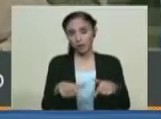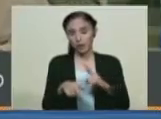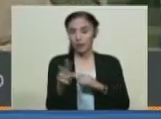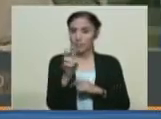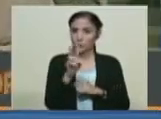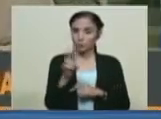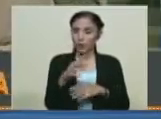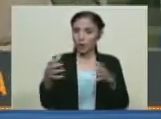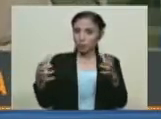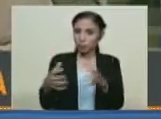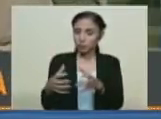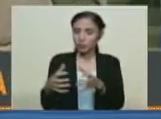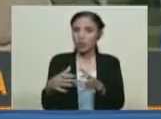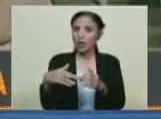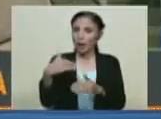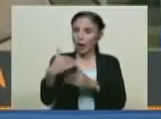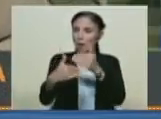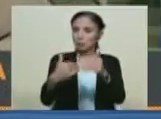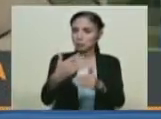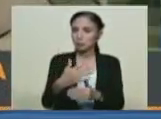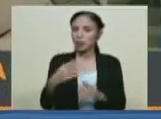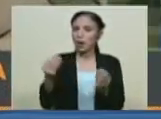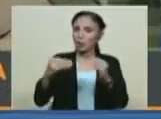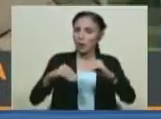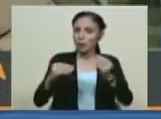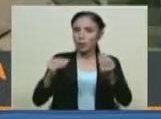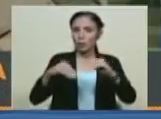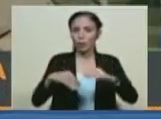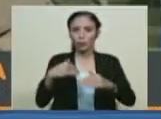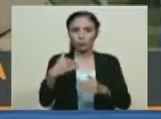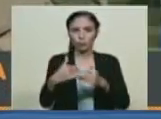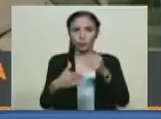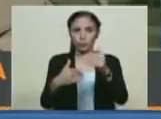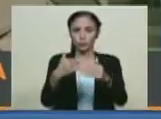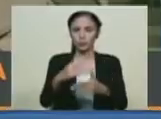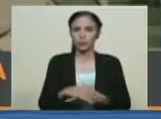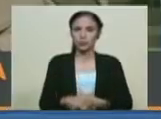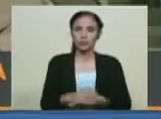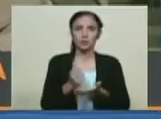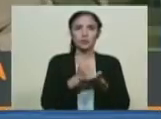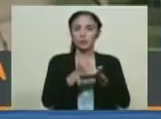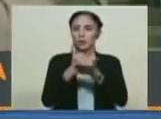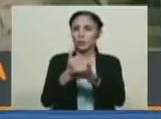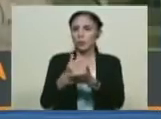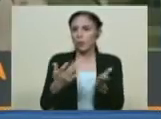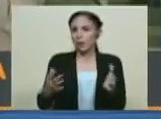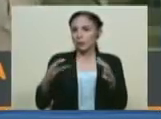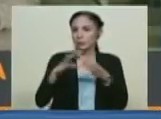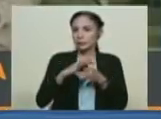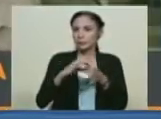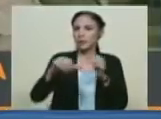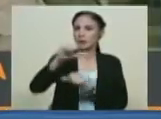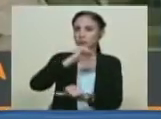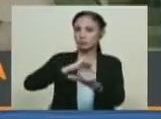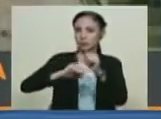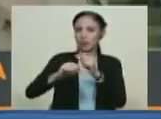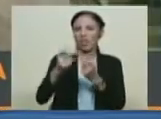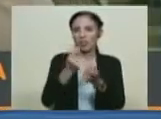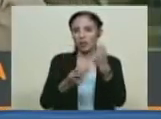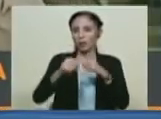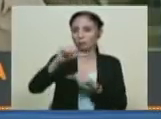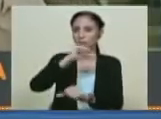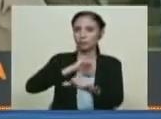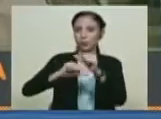Venezuela establece acuerdos de beneficio mutuo, de ganancia compartida para